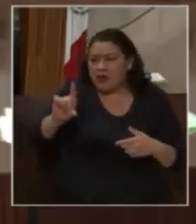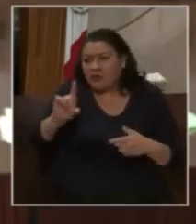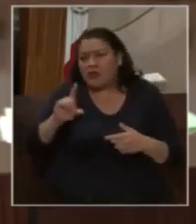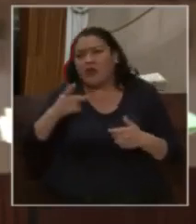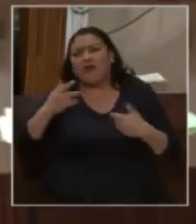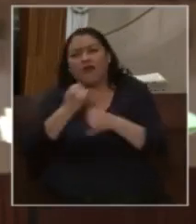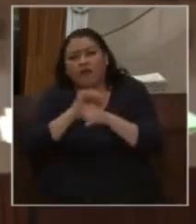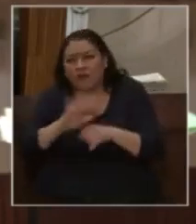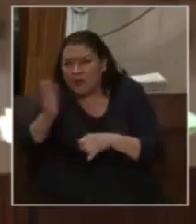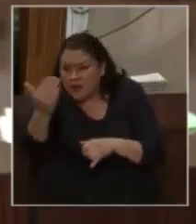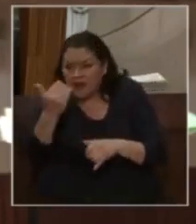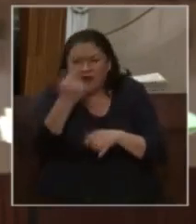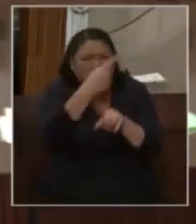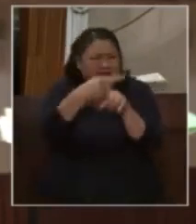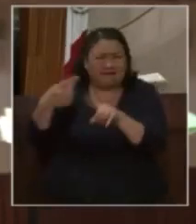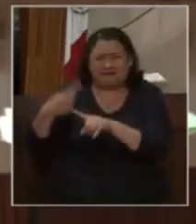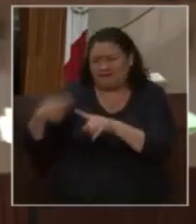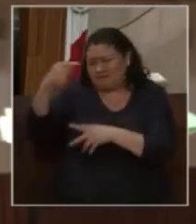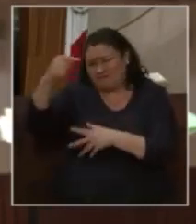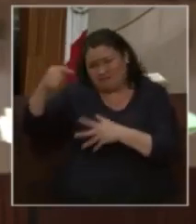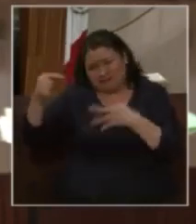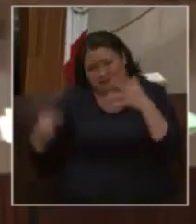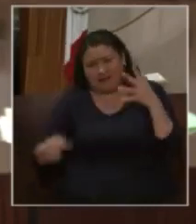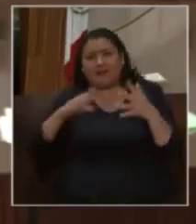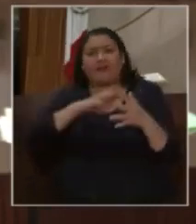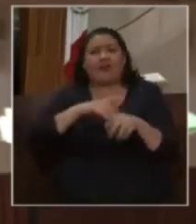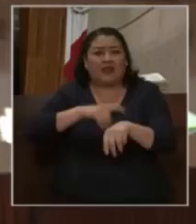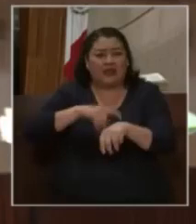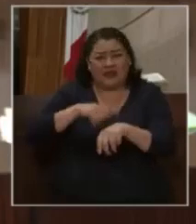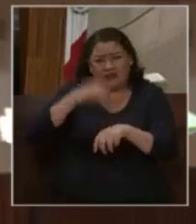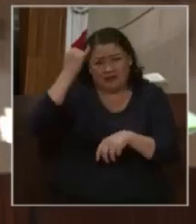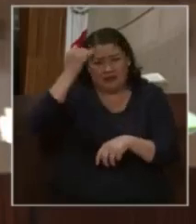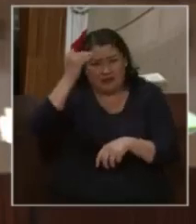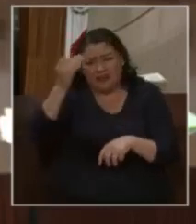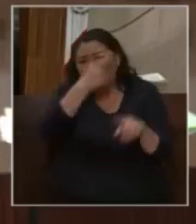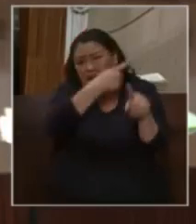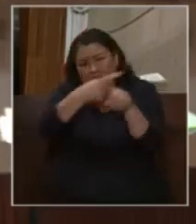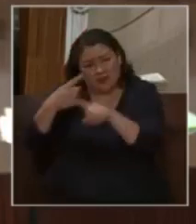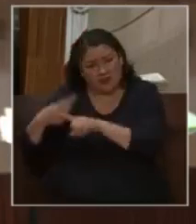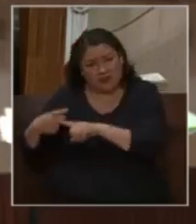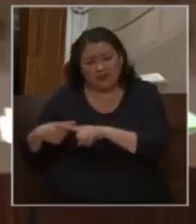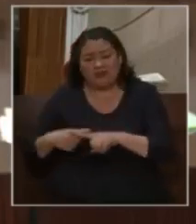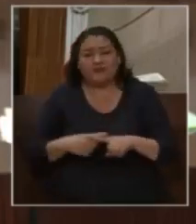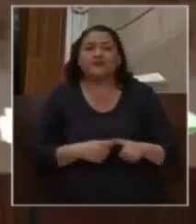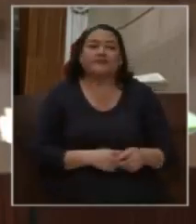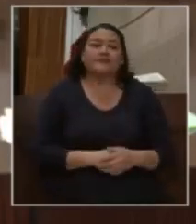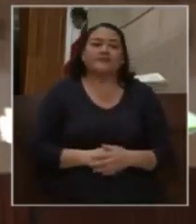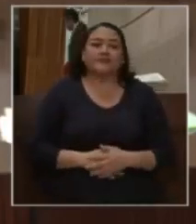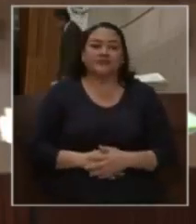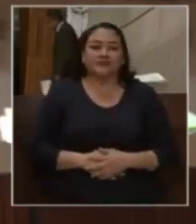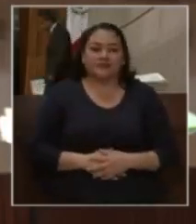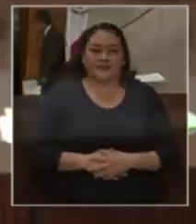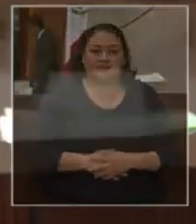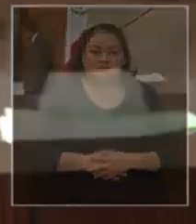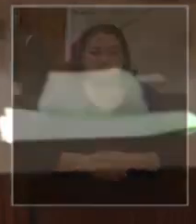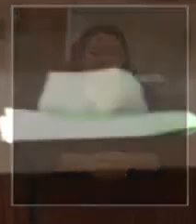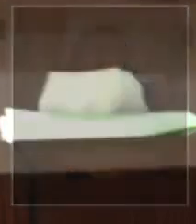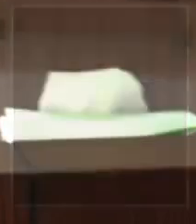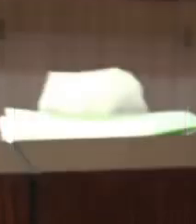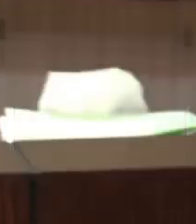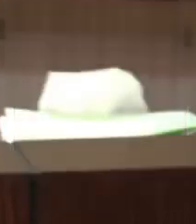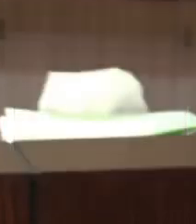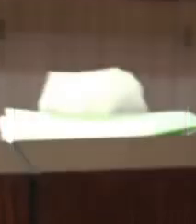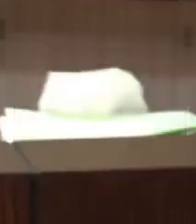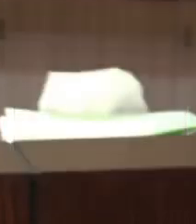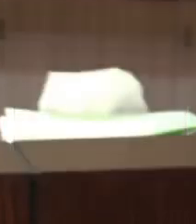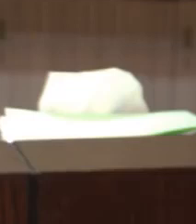a veces en el tiempo tienen otros ritmos, y que básicamente la finalidad de estas